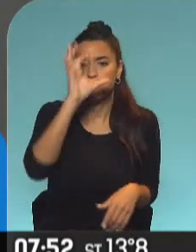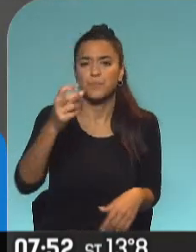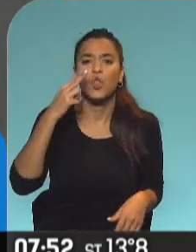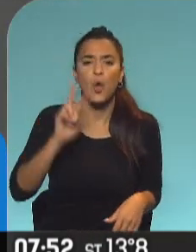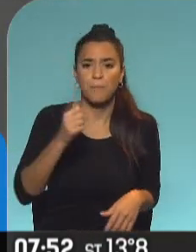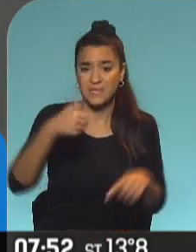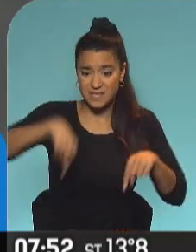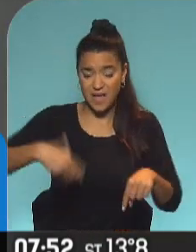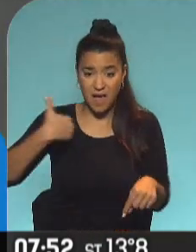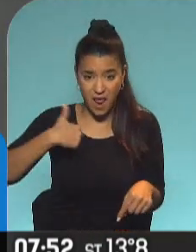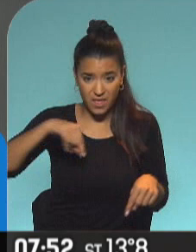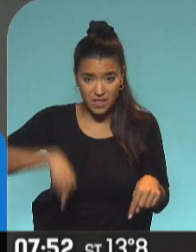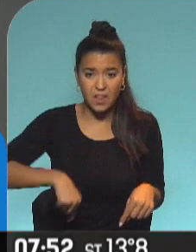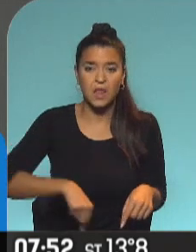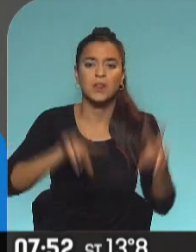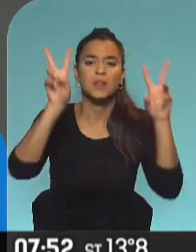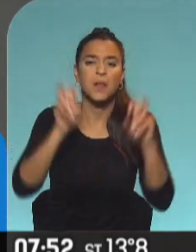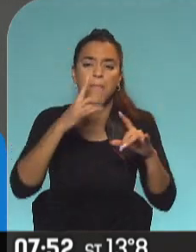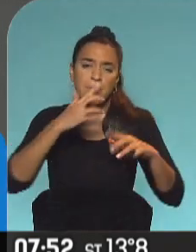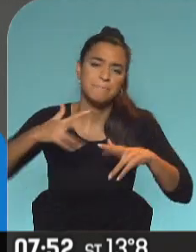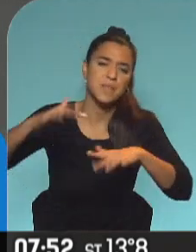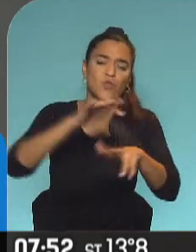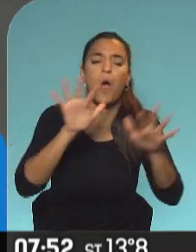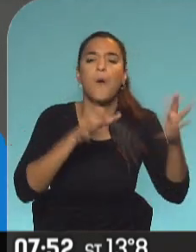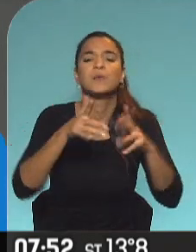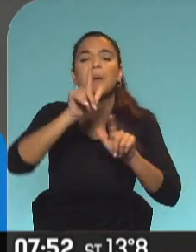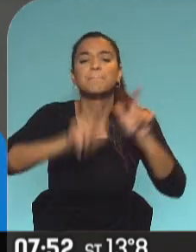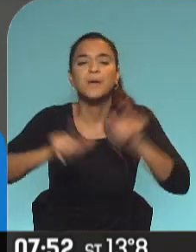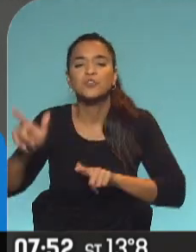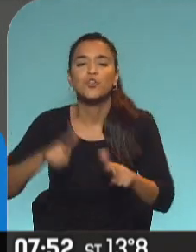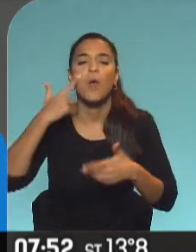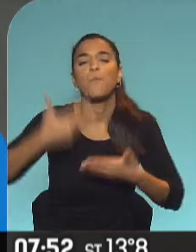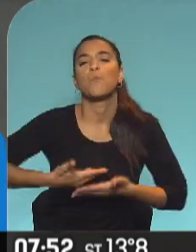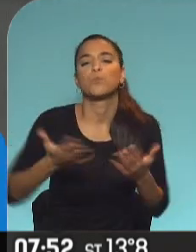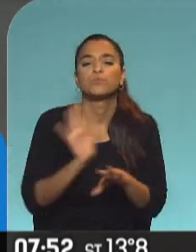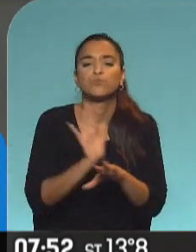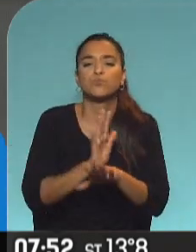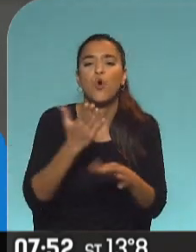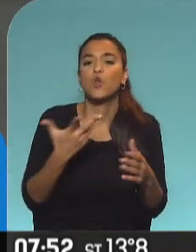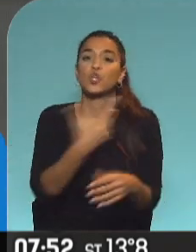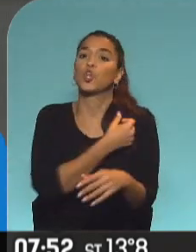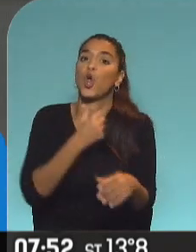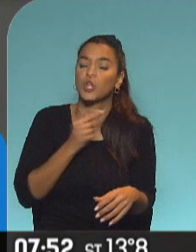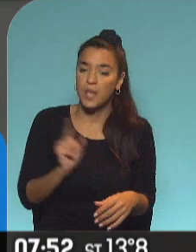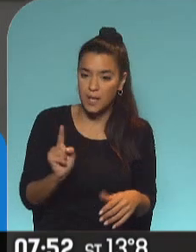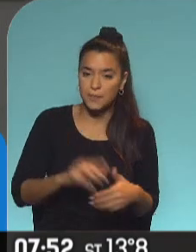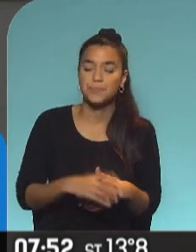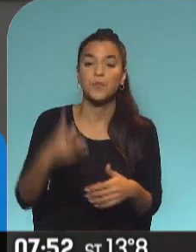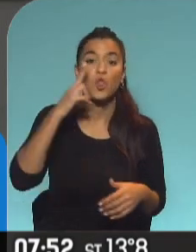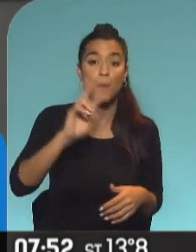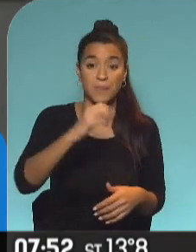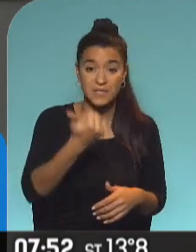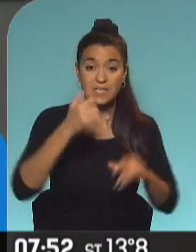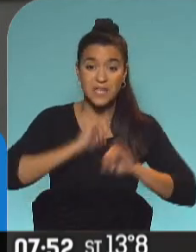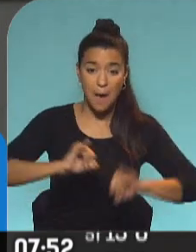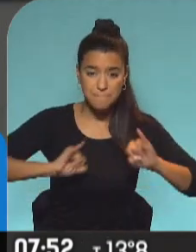en Argentina, sin ir más lejos, el tema de mitos y cosas que a veces la gente exhibe como excusa para no vacunarse. En el 2006 hubo